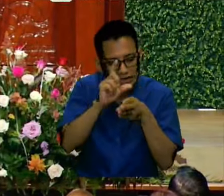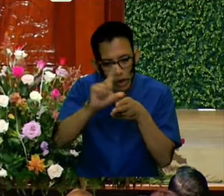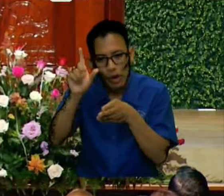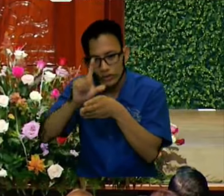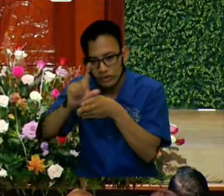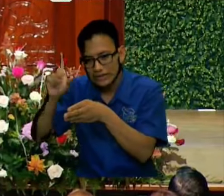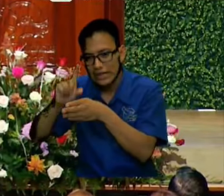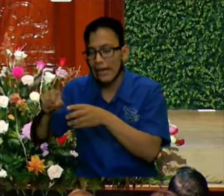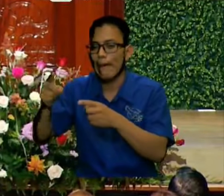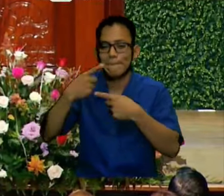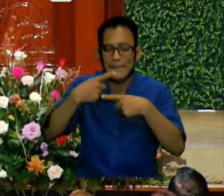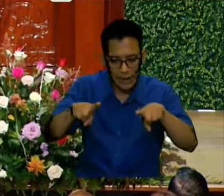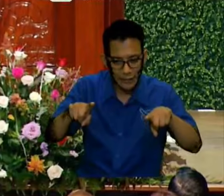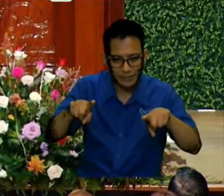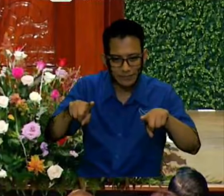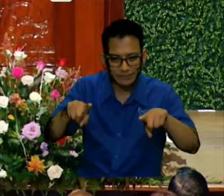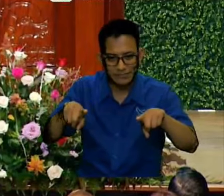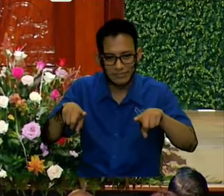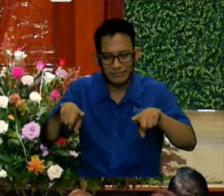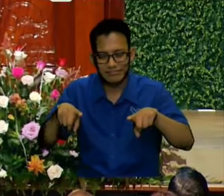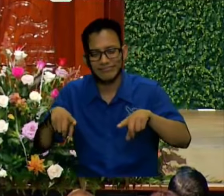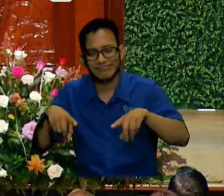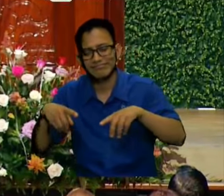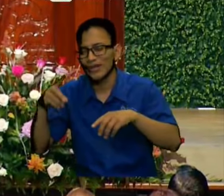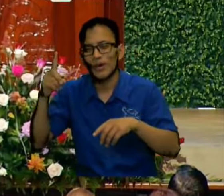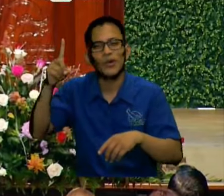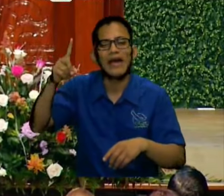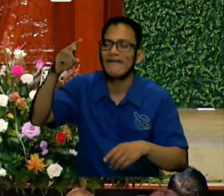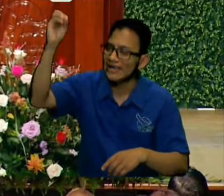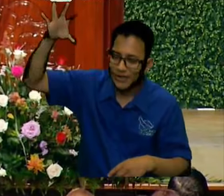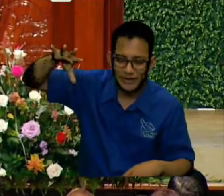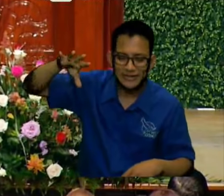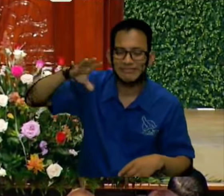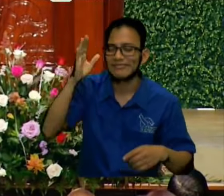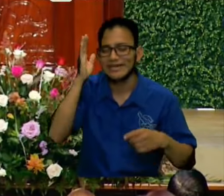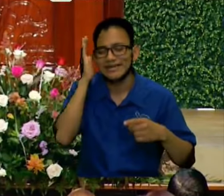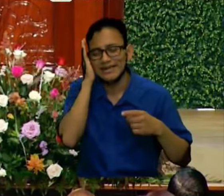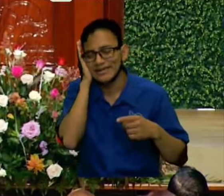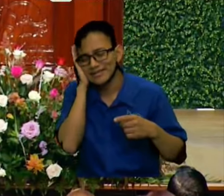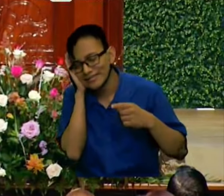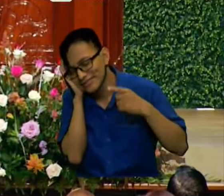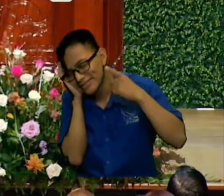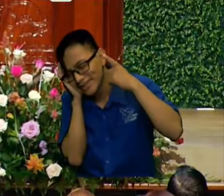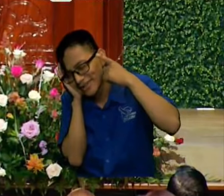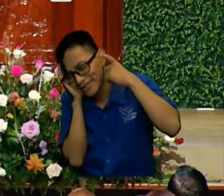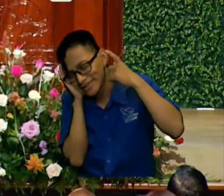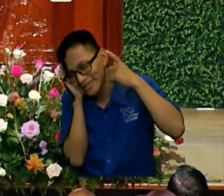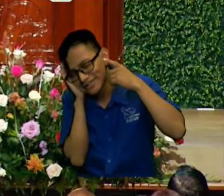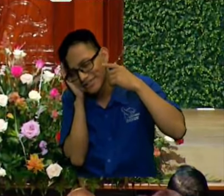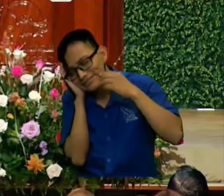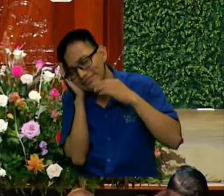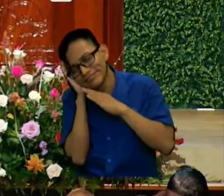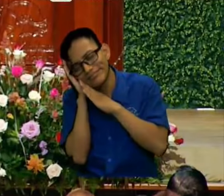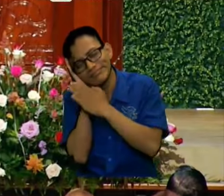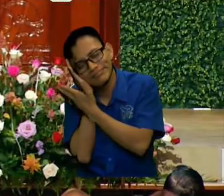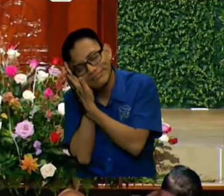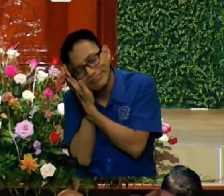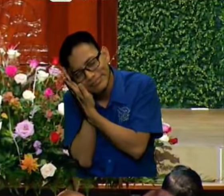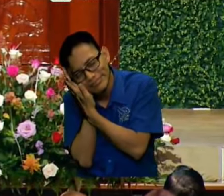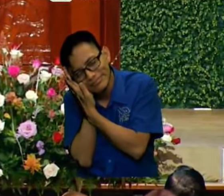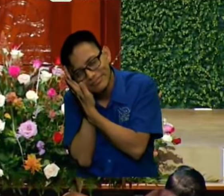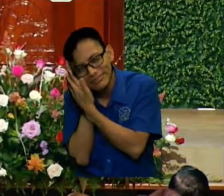Pero una de las bendiciones es el sueño. Por eso yo miro a algunos ya bendecidos aquí ahorita.